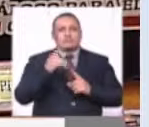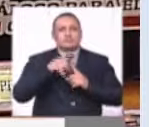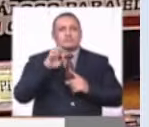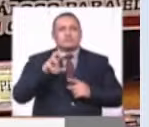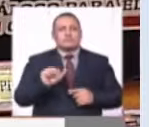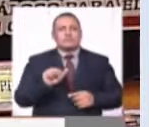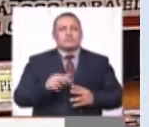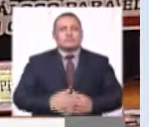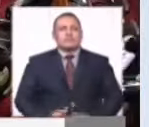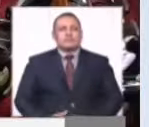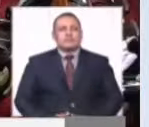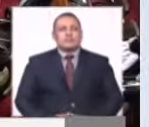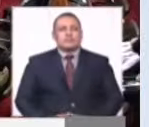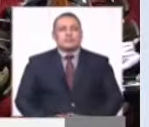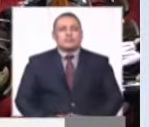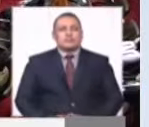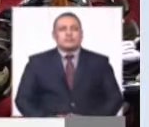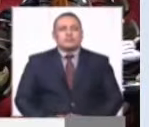1 minuto y medio.